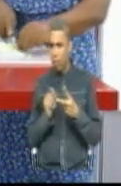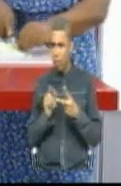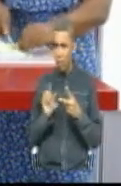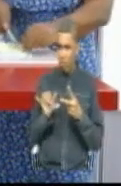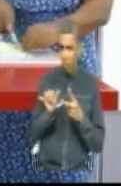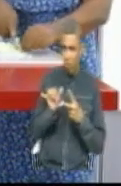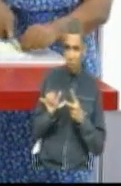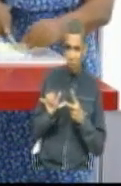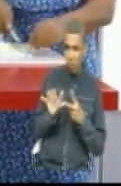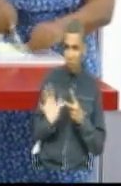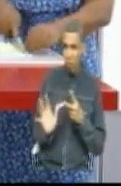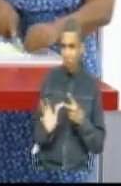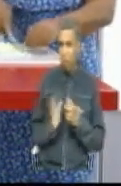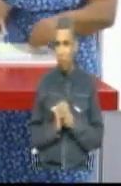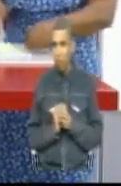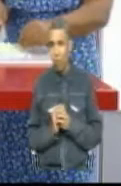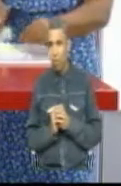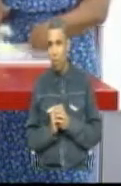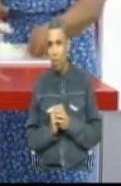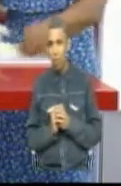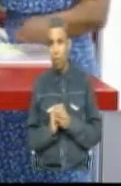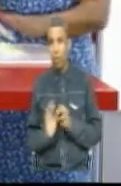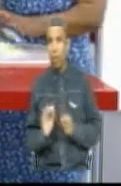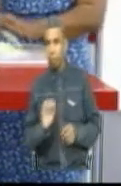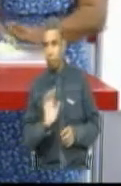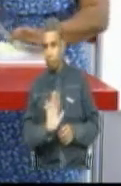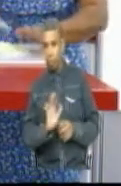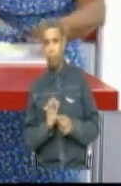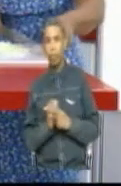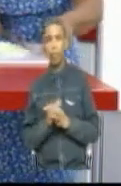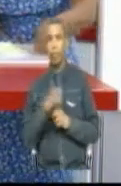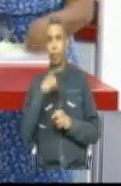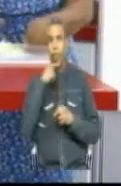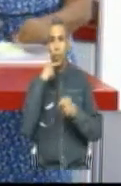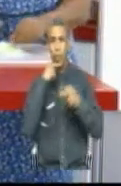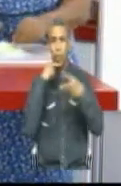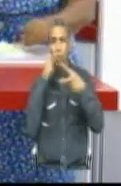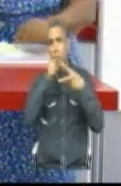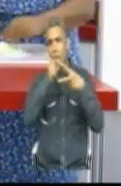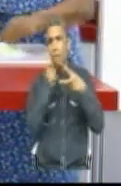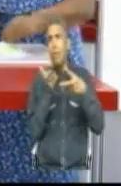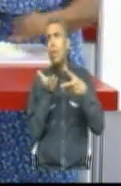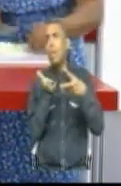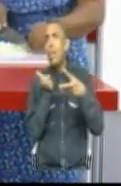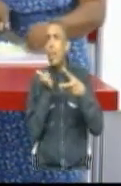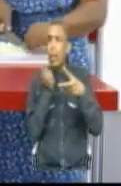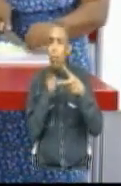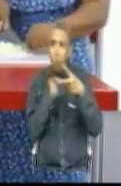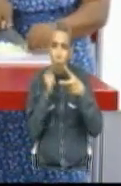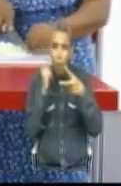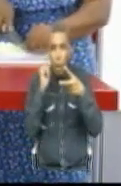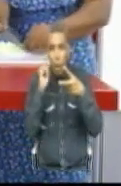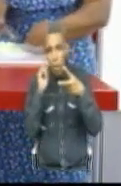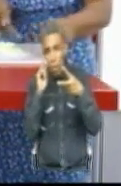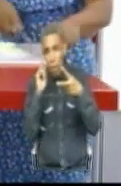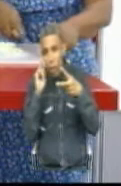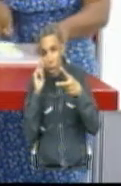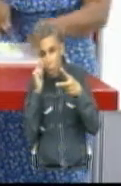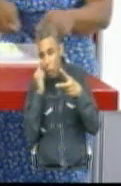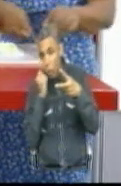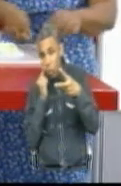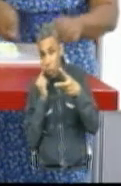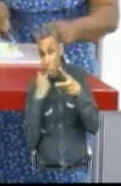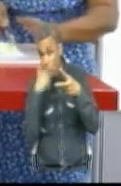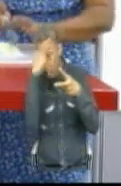número no tan bueno es que una cebolla es más dulce que la otra normalmente de otras y más que la cebolla es amarga hacia la cebolla son